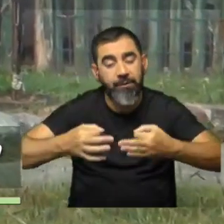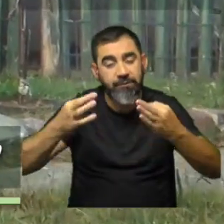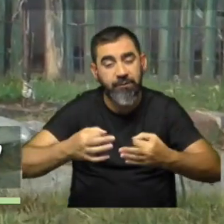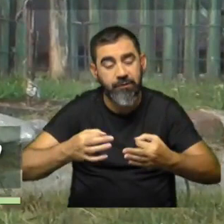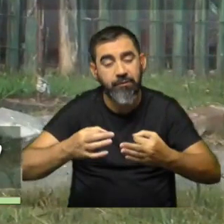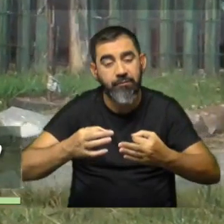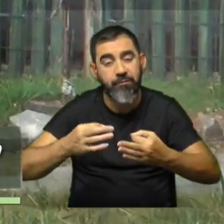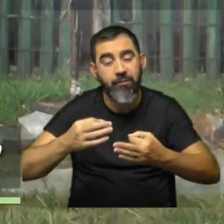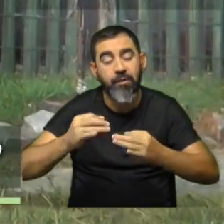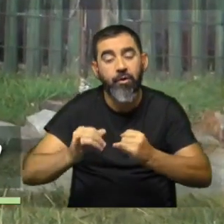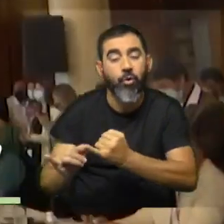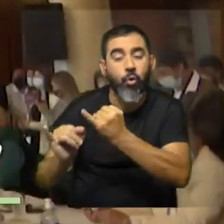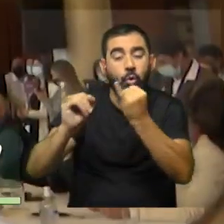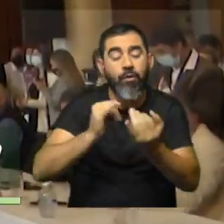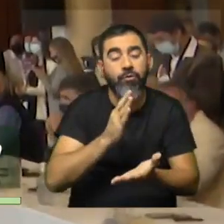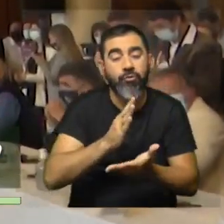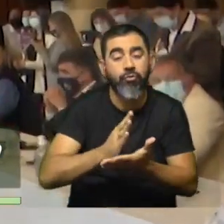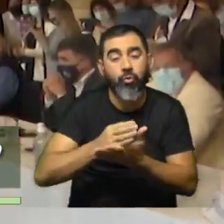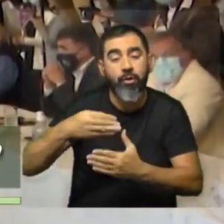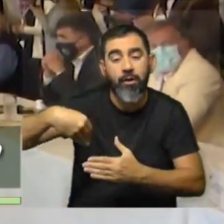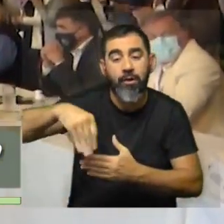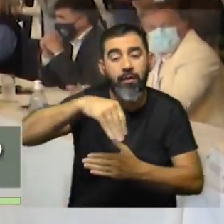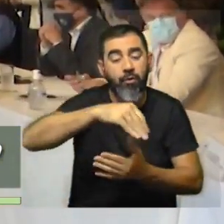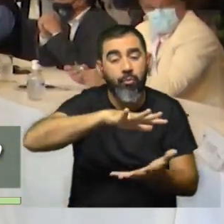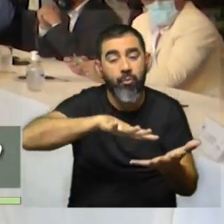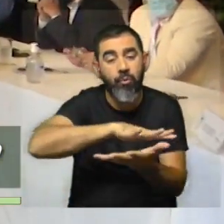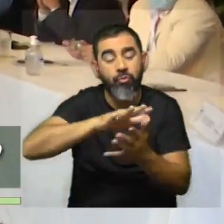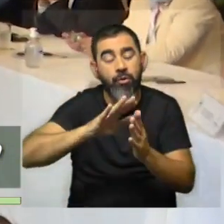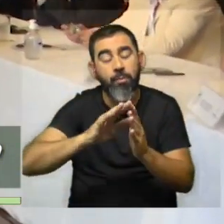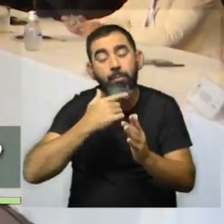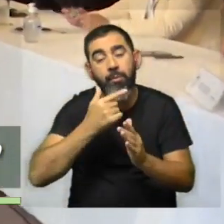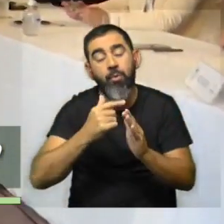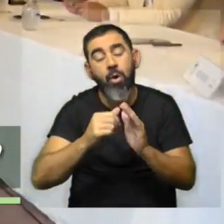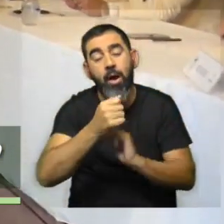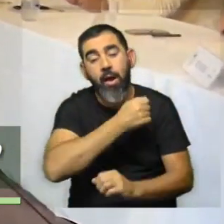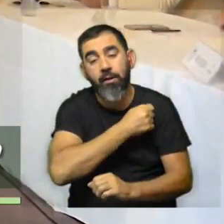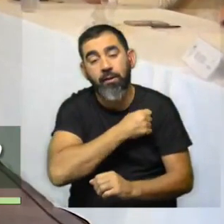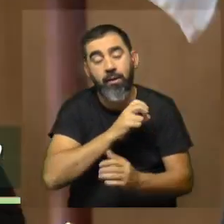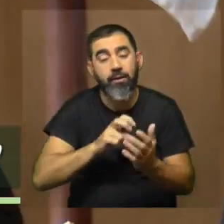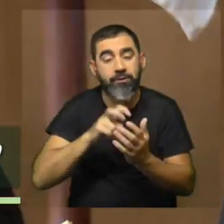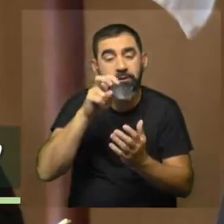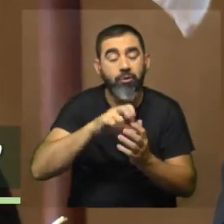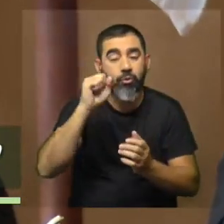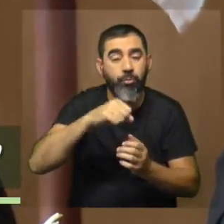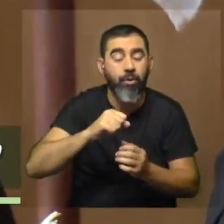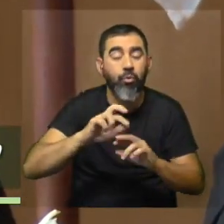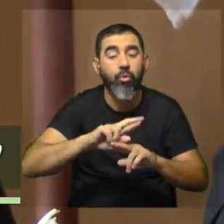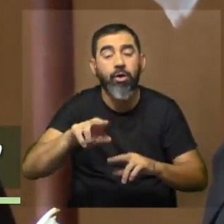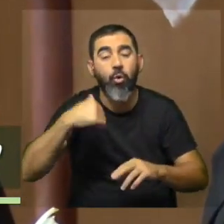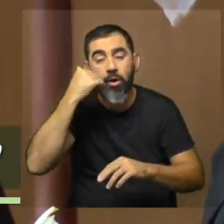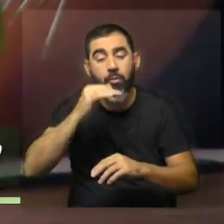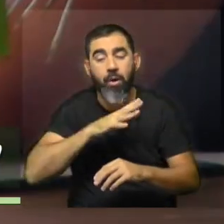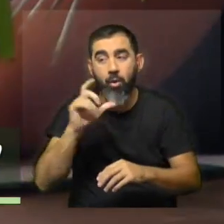la distribución de los jornales solidarios, en cuanto a la zona del litoral, ¿no? Artigas, Salto, Paysandú, Río Negro, por ser la zona de